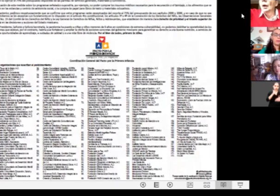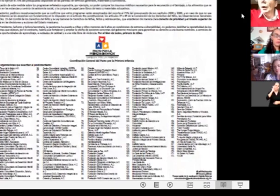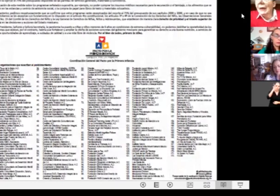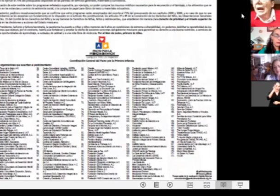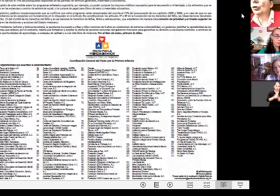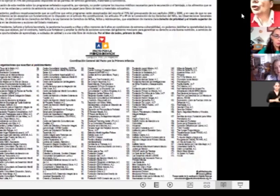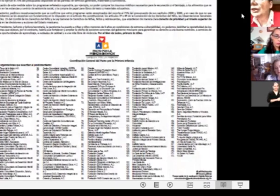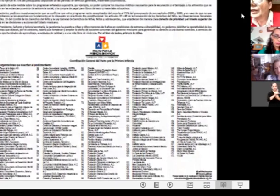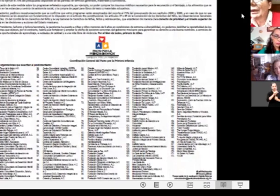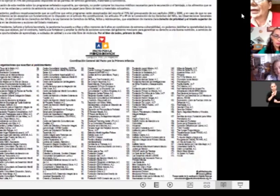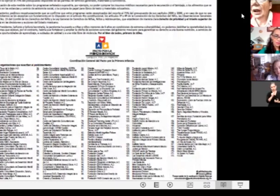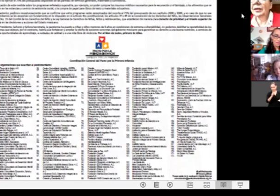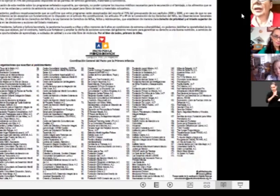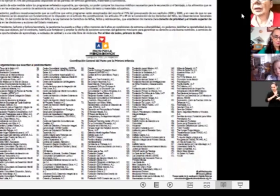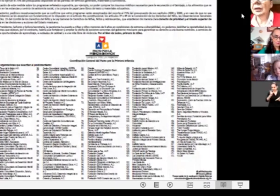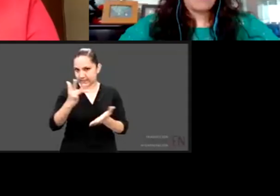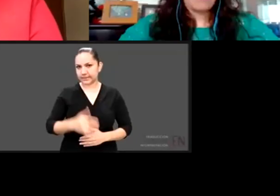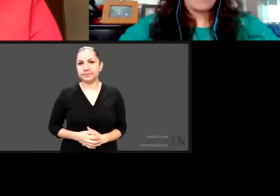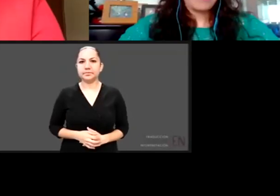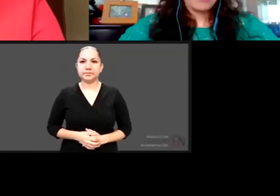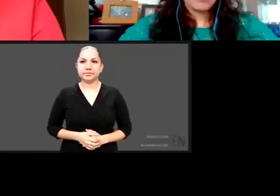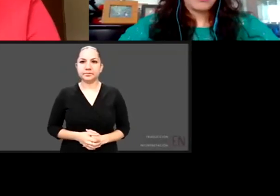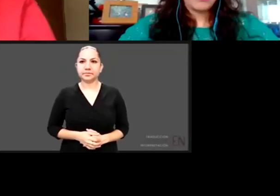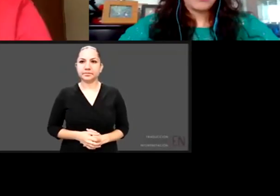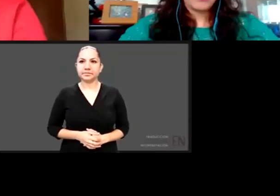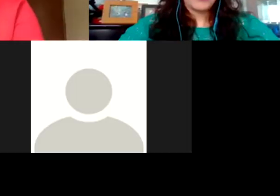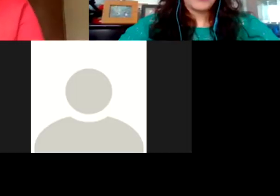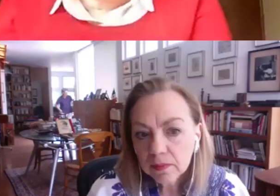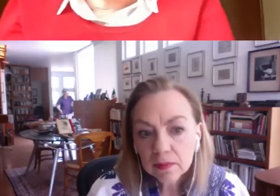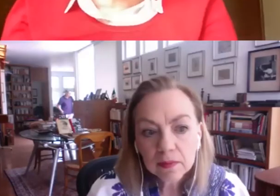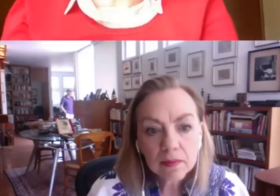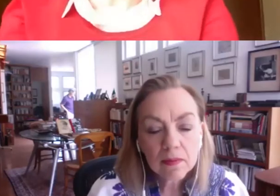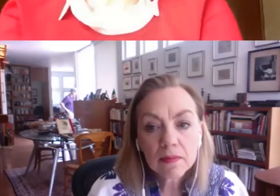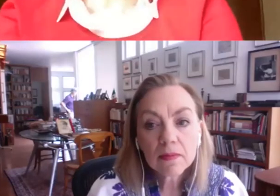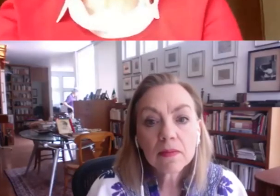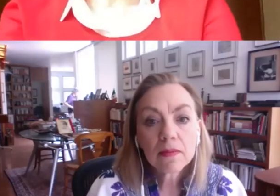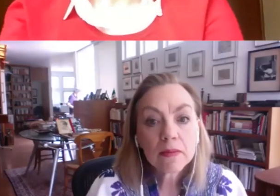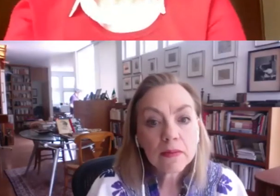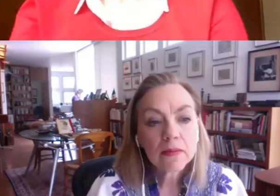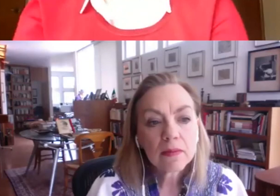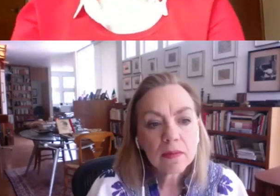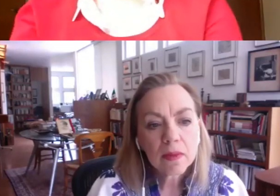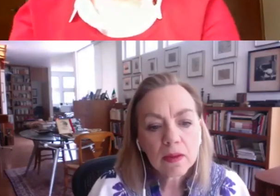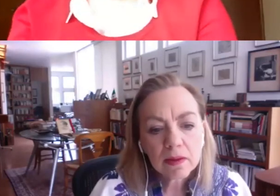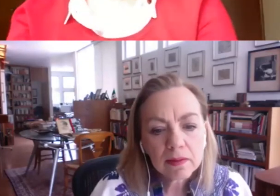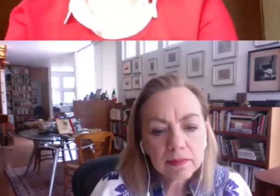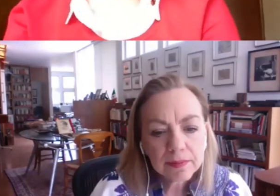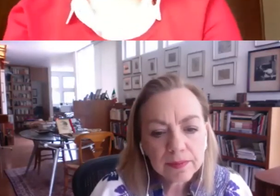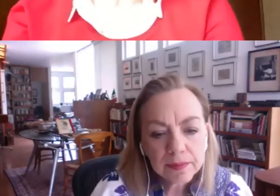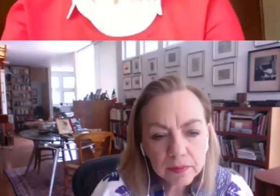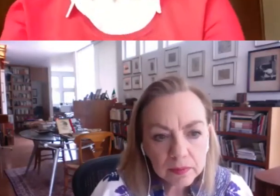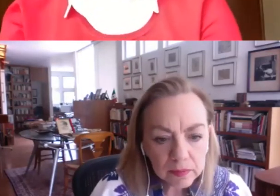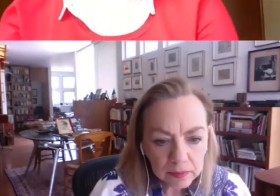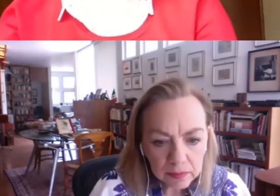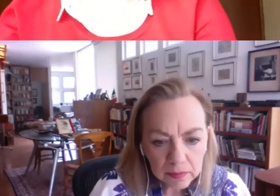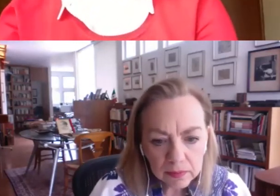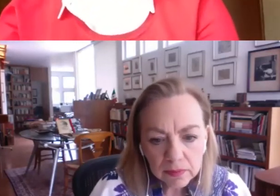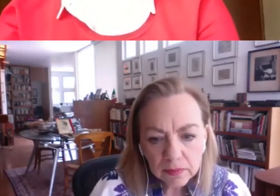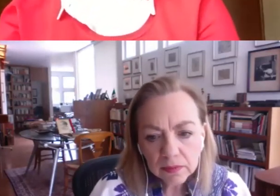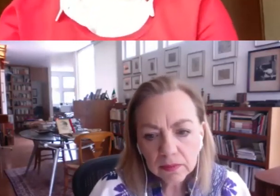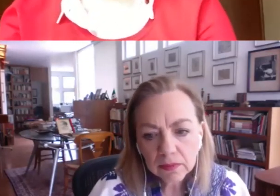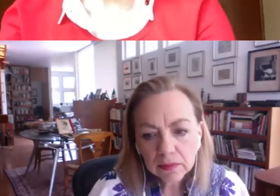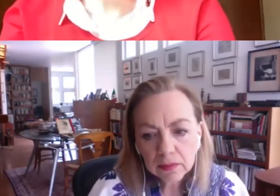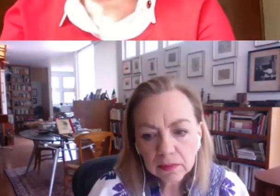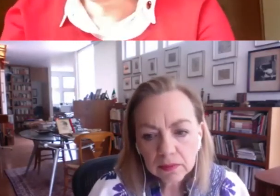vale muchísimas gracias todos los temas que tocas son fundamentales Toño entiendo